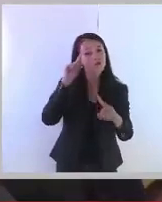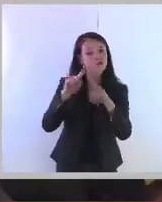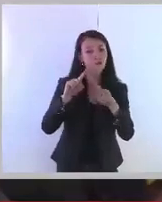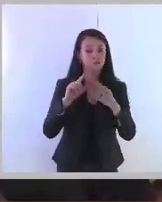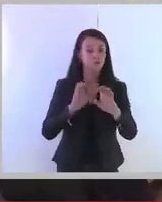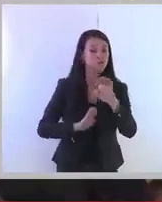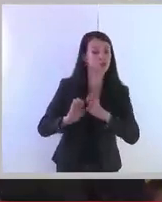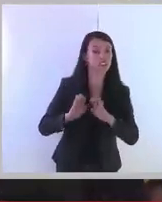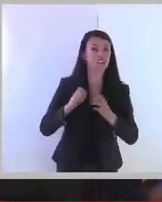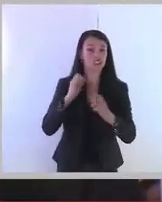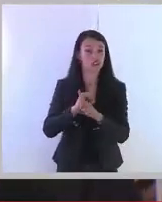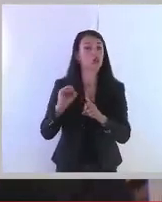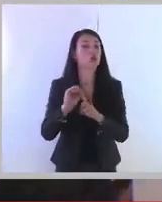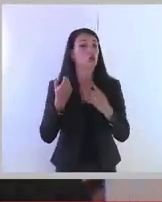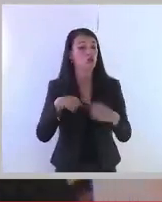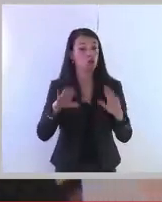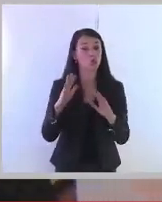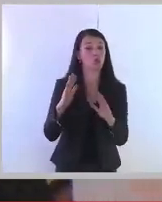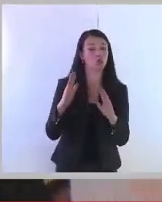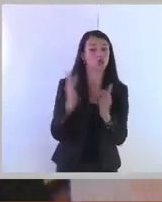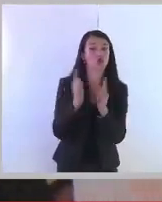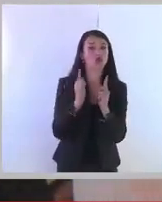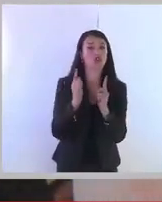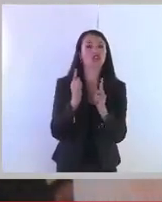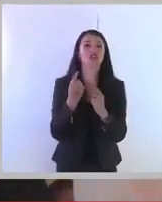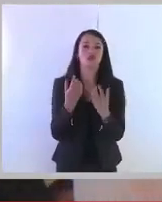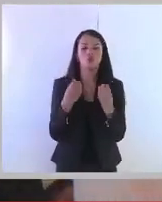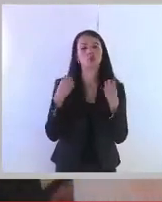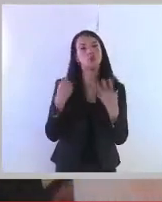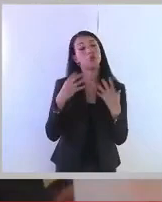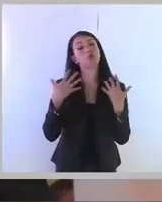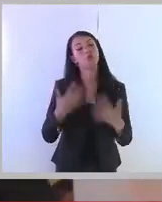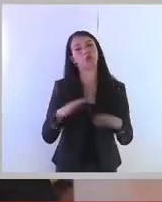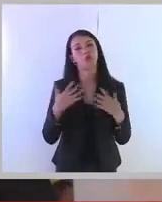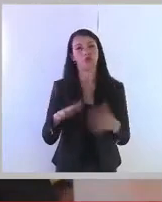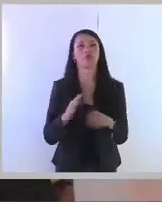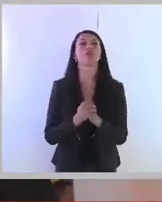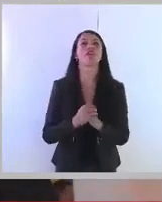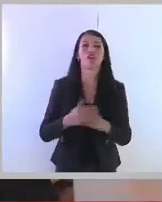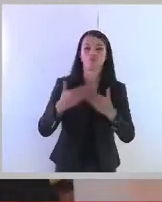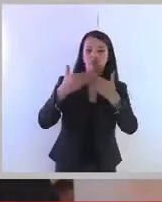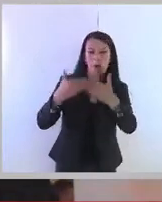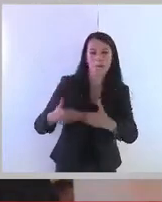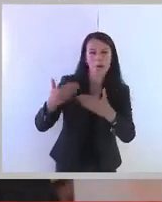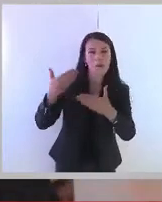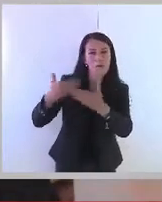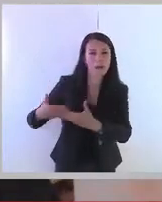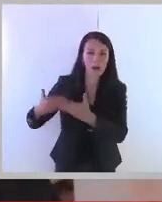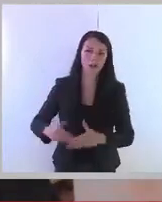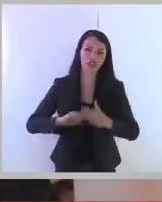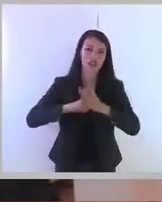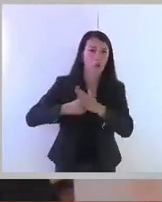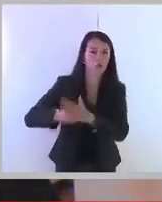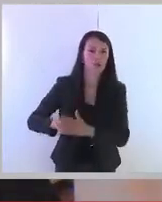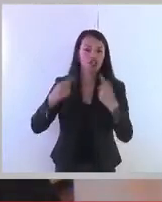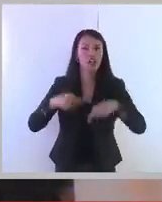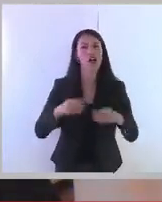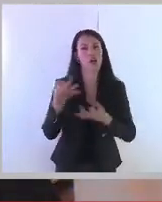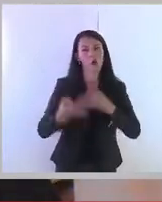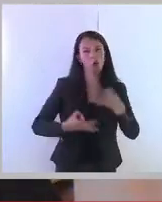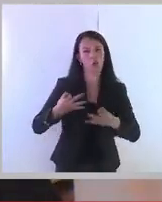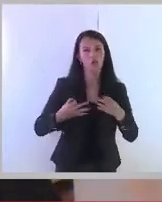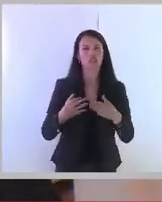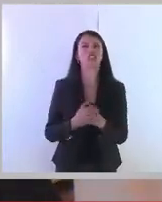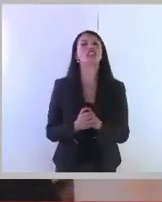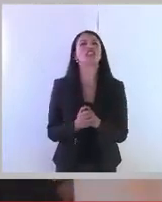la sociedad en la que nos encontramos son tremendos. Las barreras, las brechas en materia de justicia ambiental